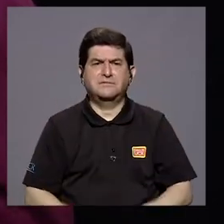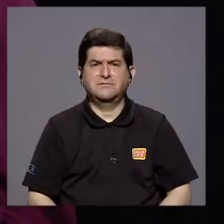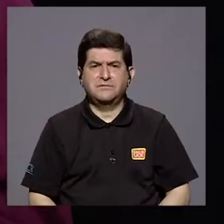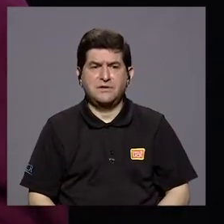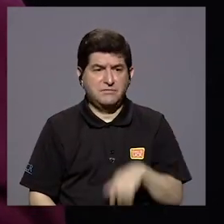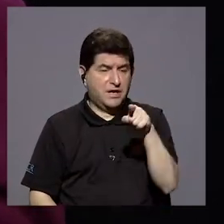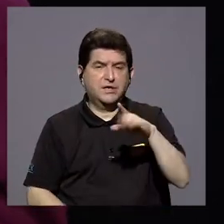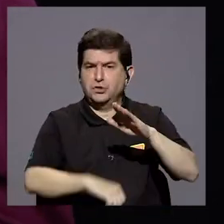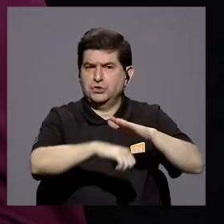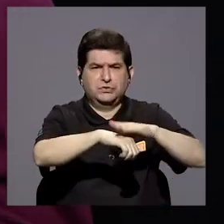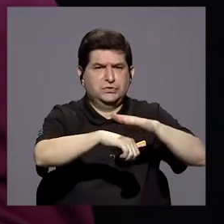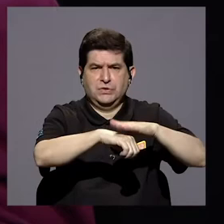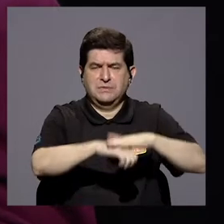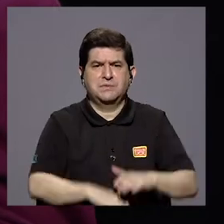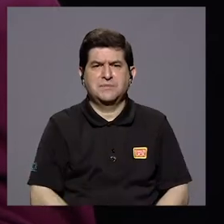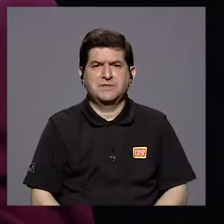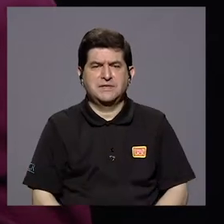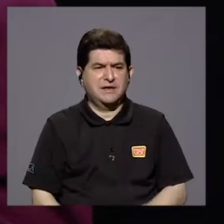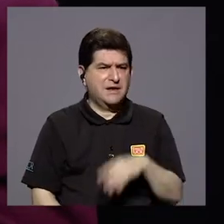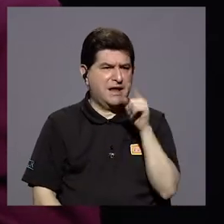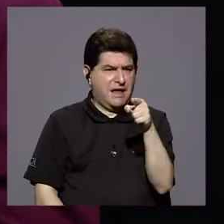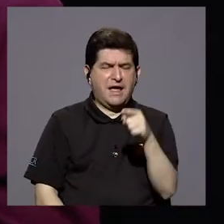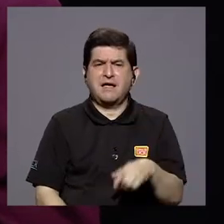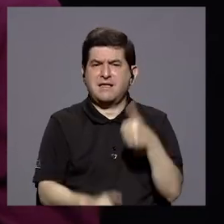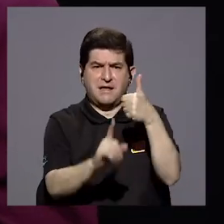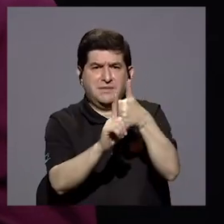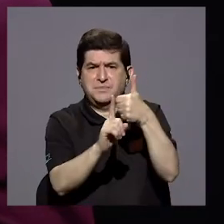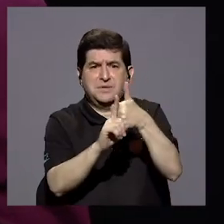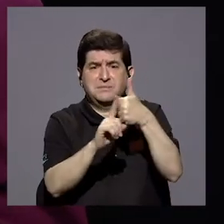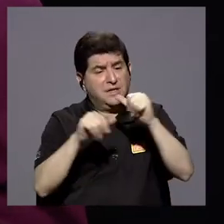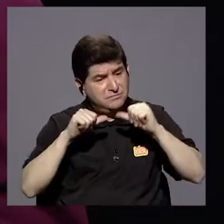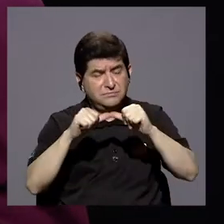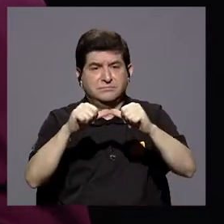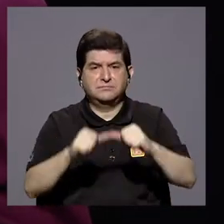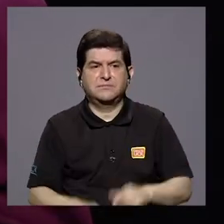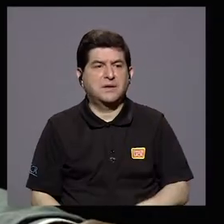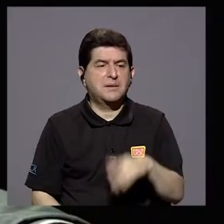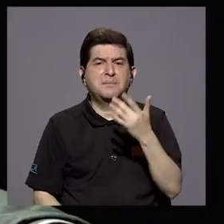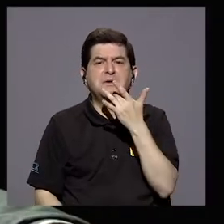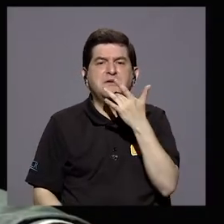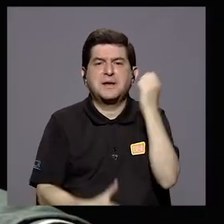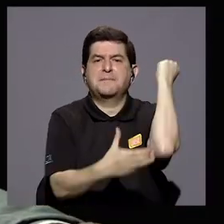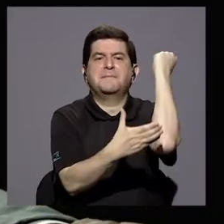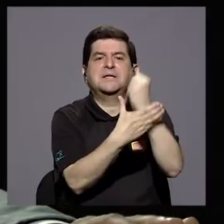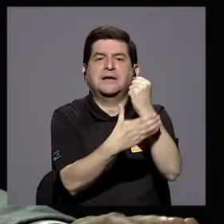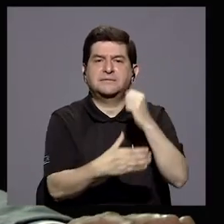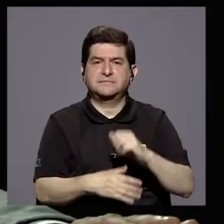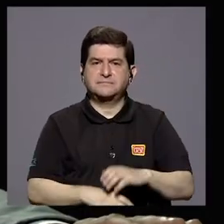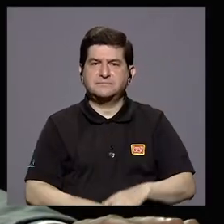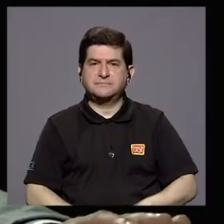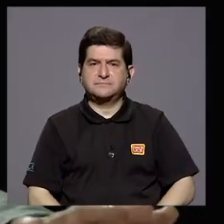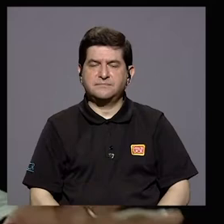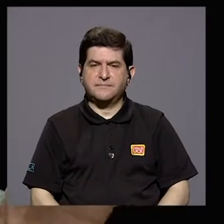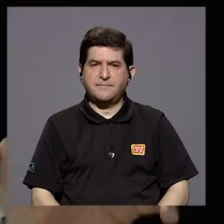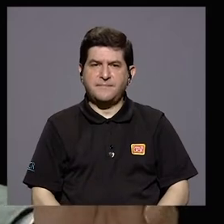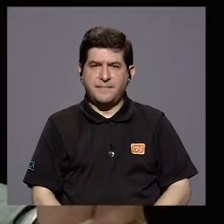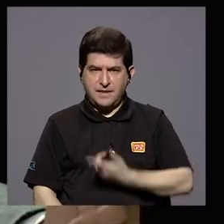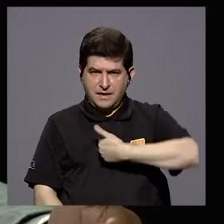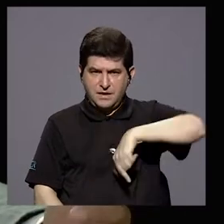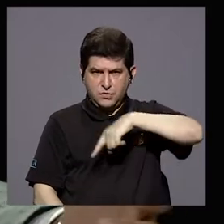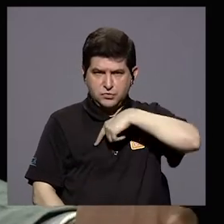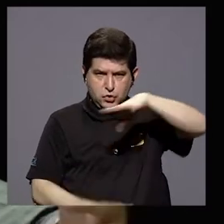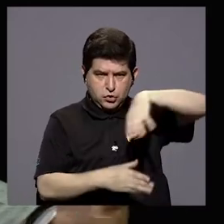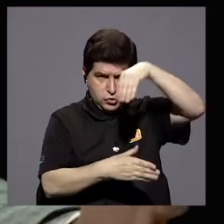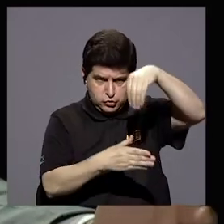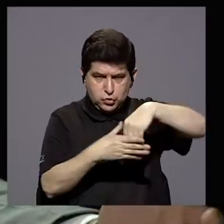que no les permite ser ellas, porque las matan. Vea que hemos tenido... para poner en